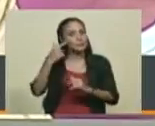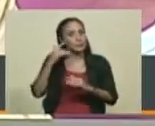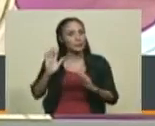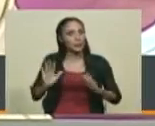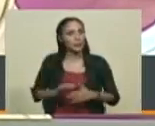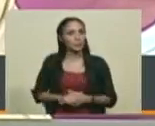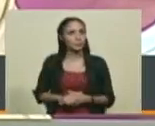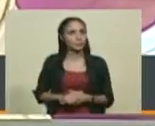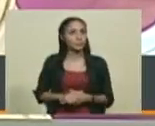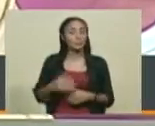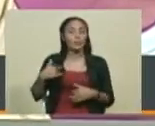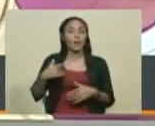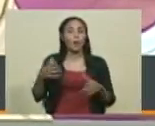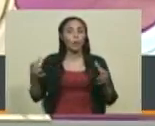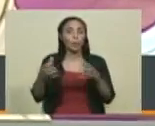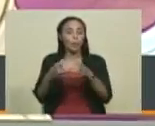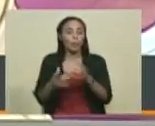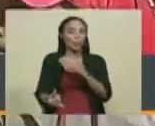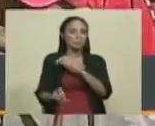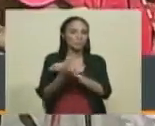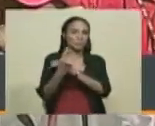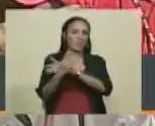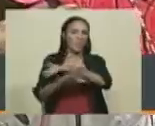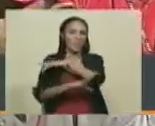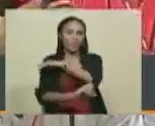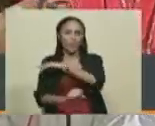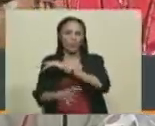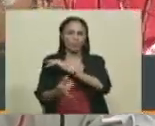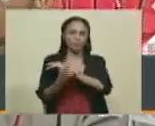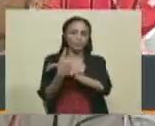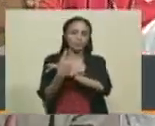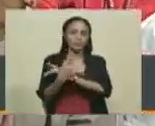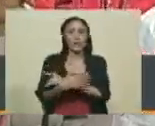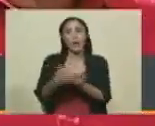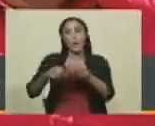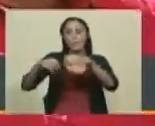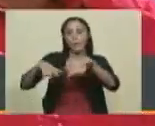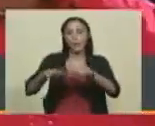por parte de corruptos y traidores. Bandidos y traidores.